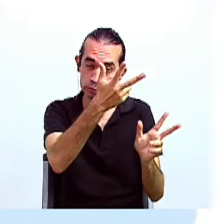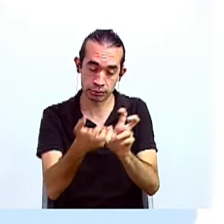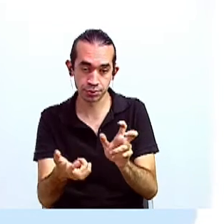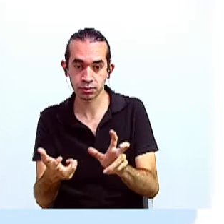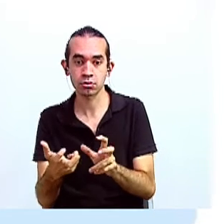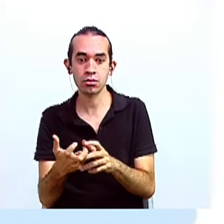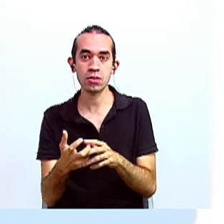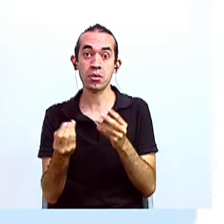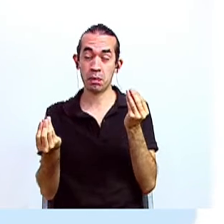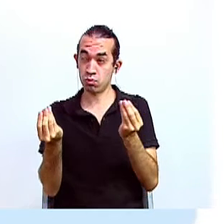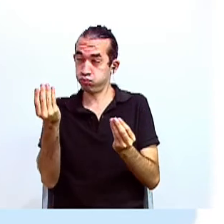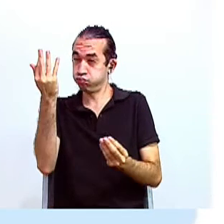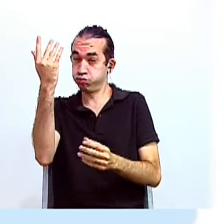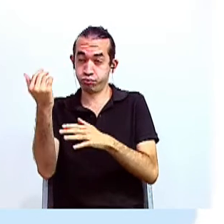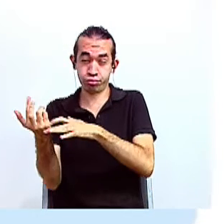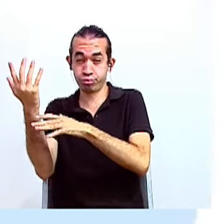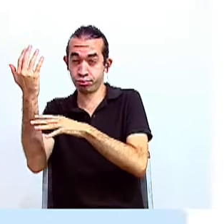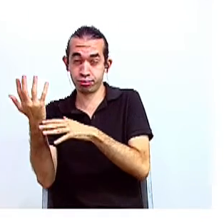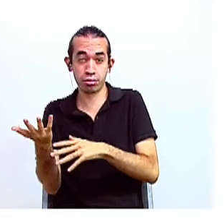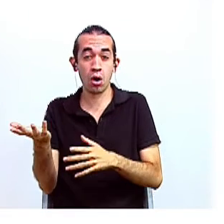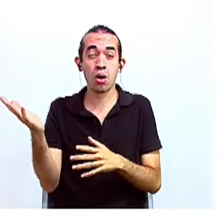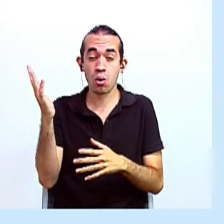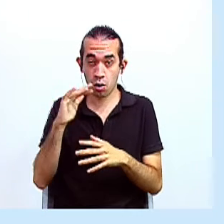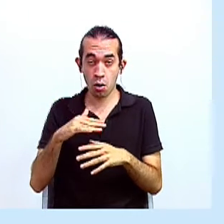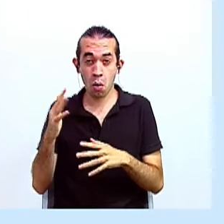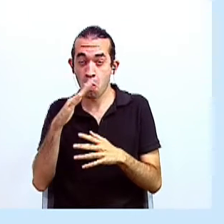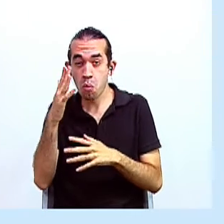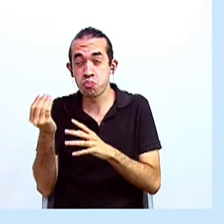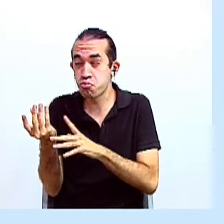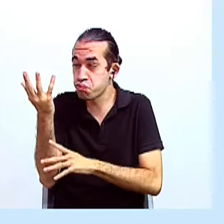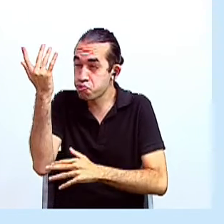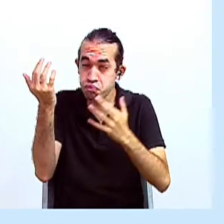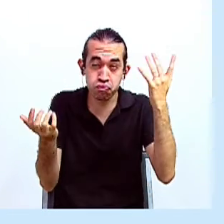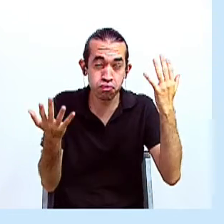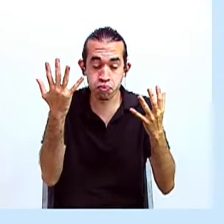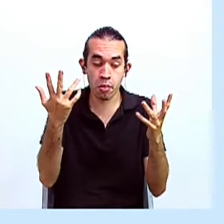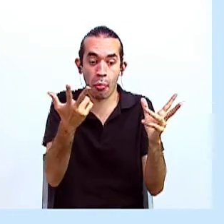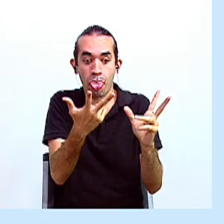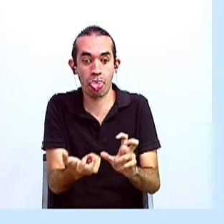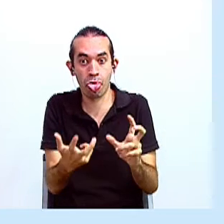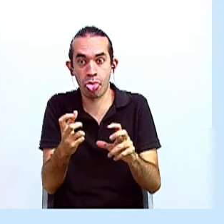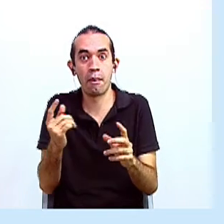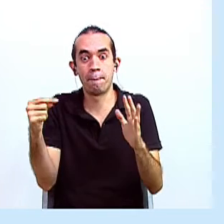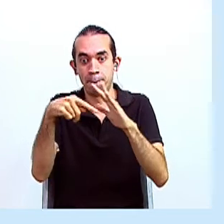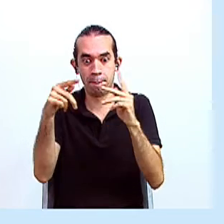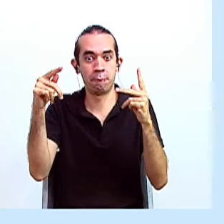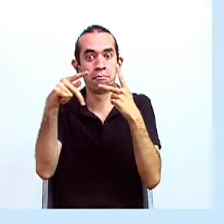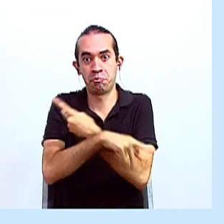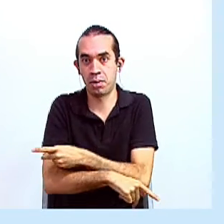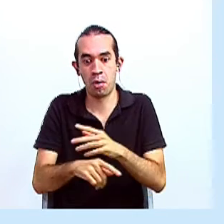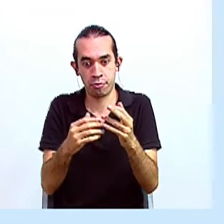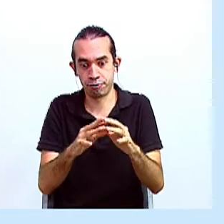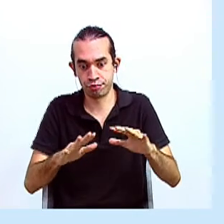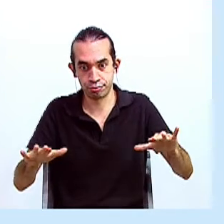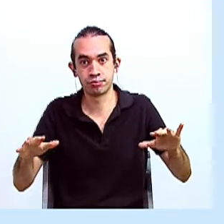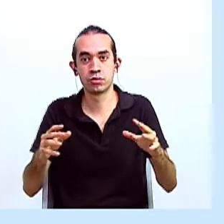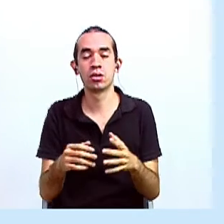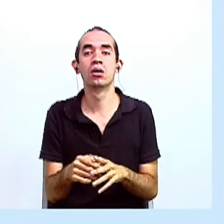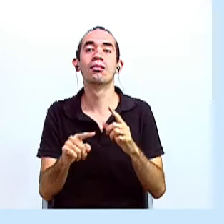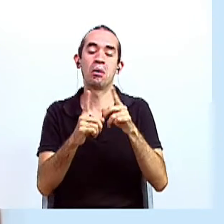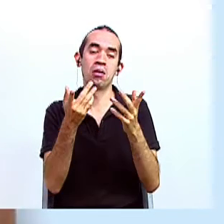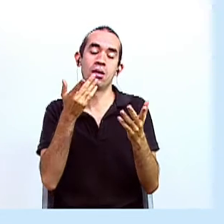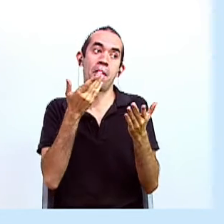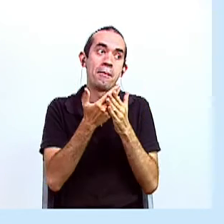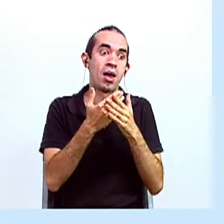peores consecuencias. Esta absorción es positiva porque reduce la intensidad del cambio climático en la atmósfera, pero el CO2 se